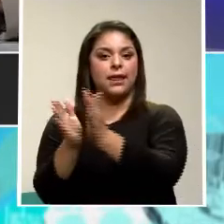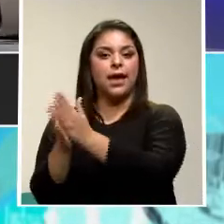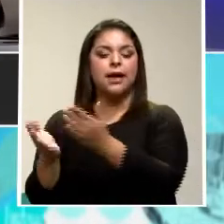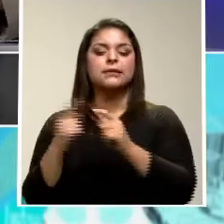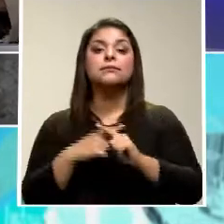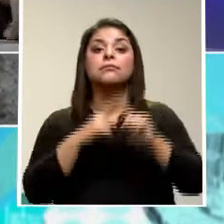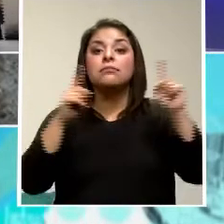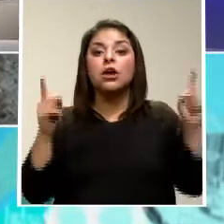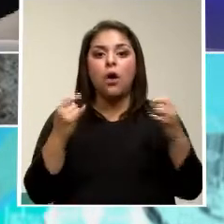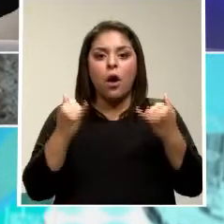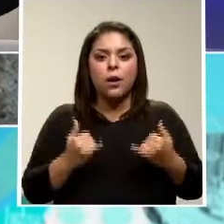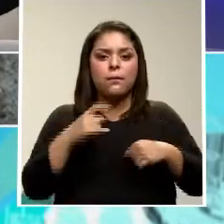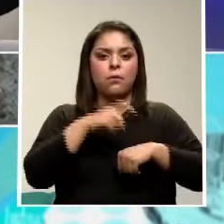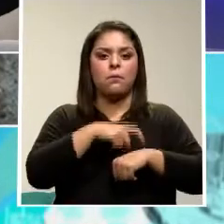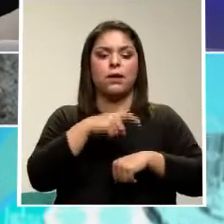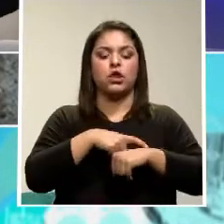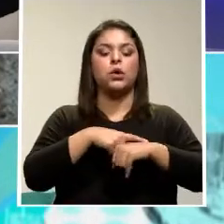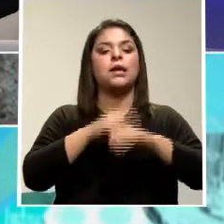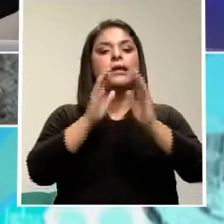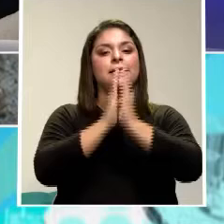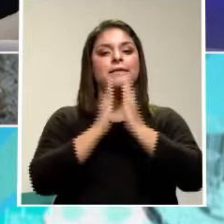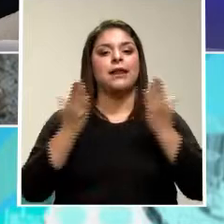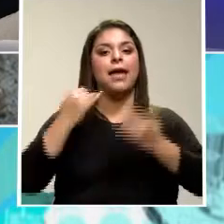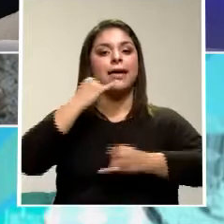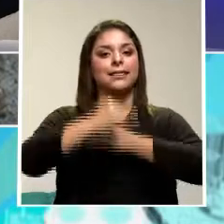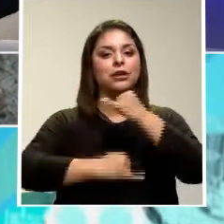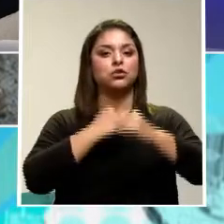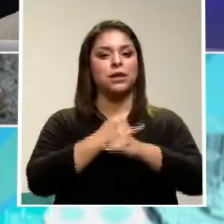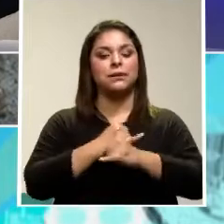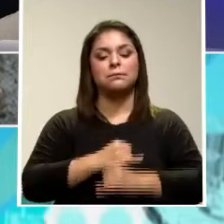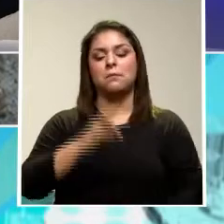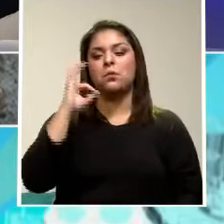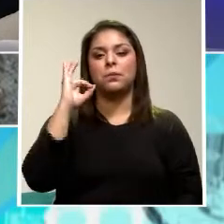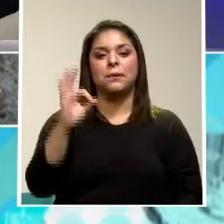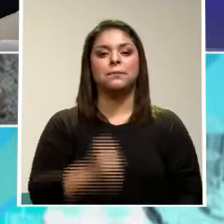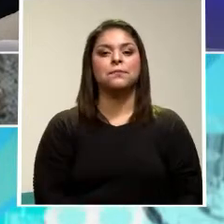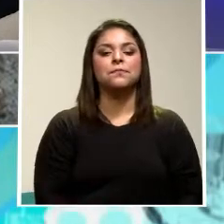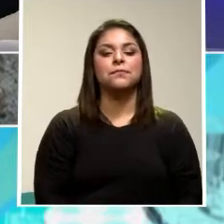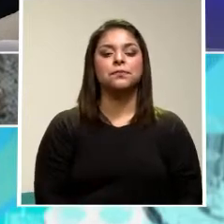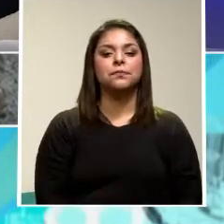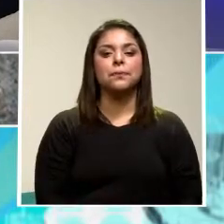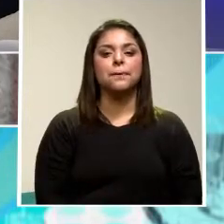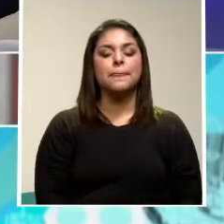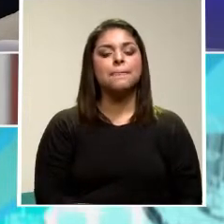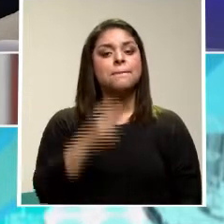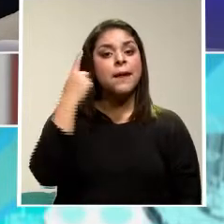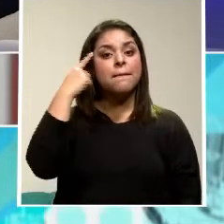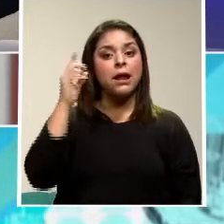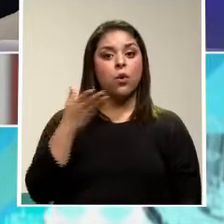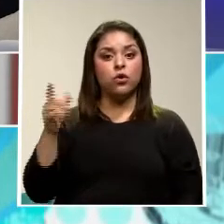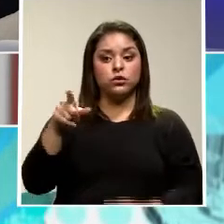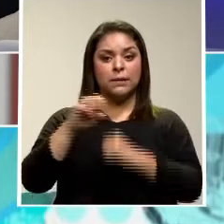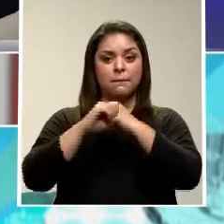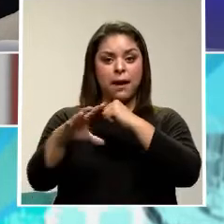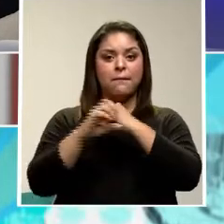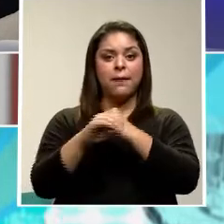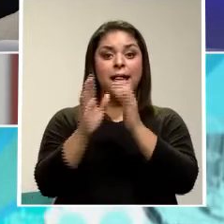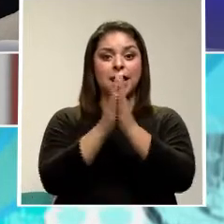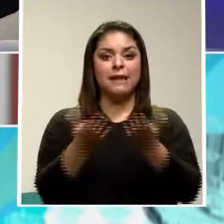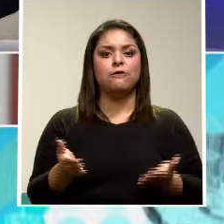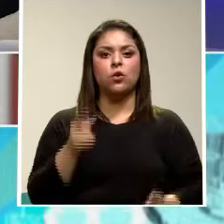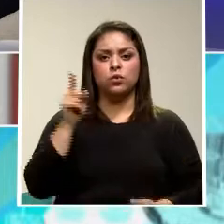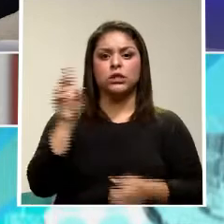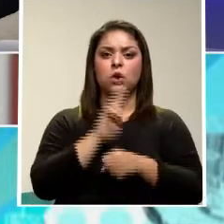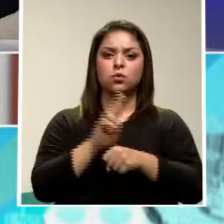el momento está en las librerías internacional. Buenísimo. Para el lanzamiento del viaje utilizaste un poco tus